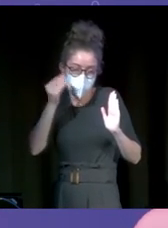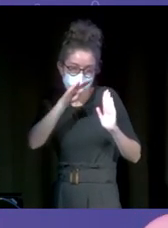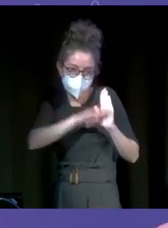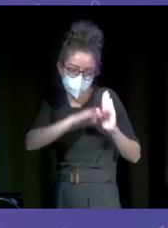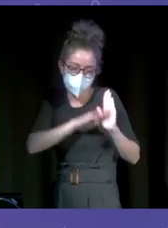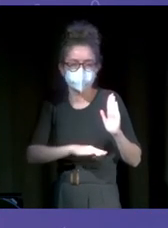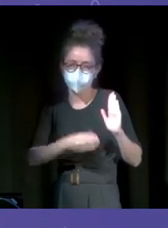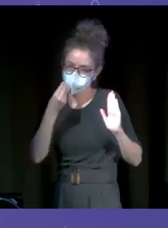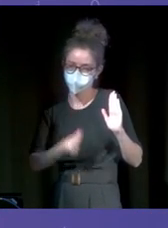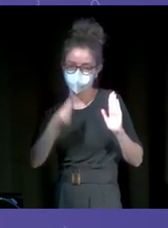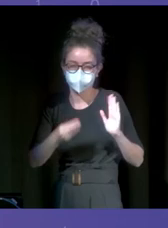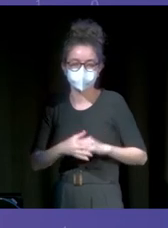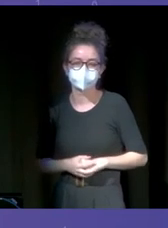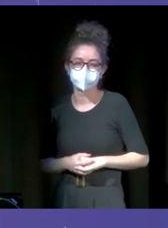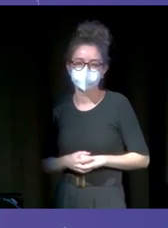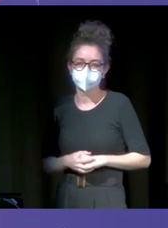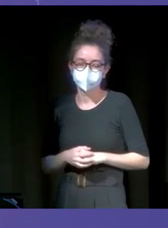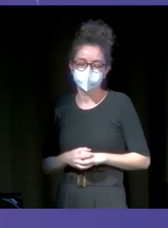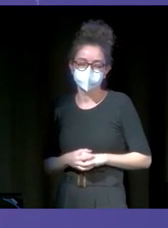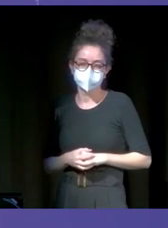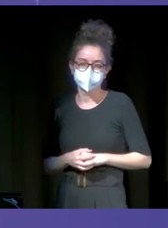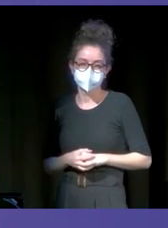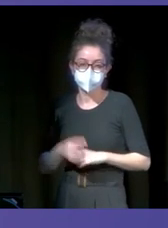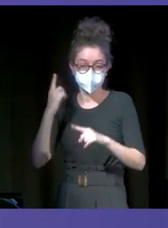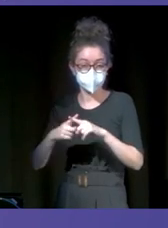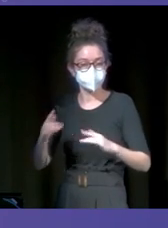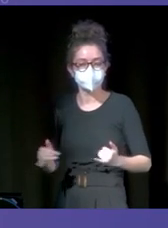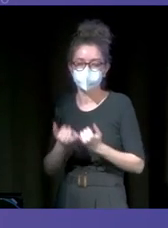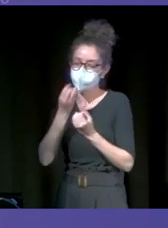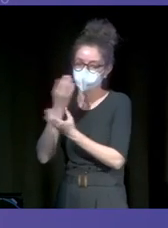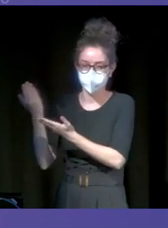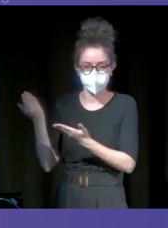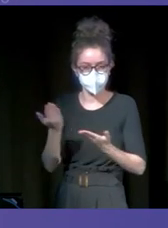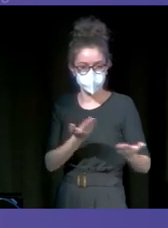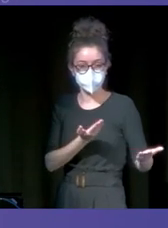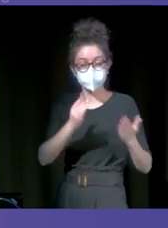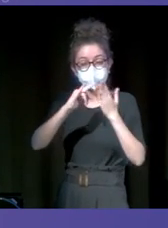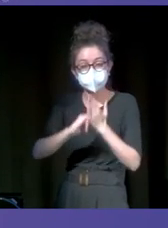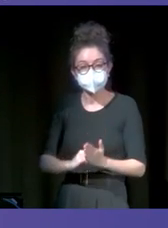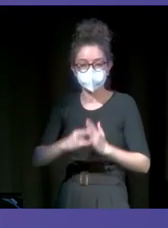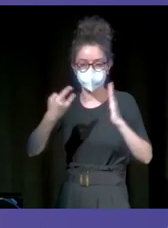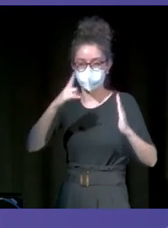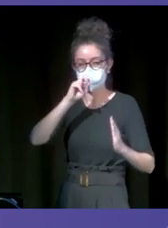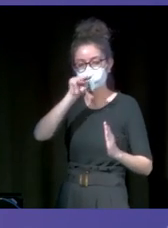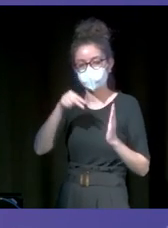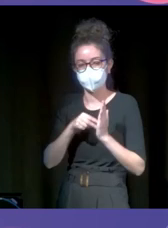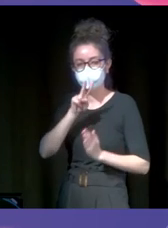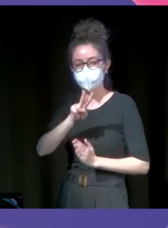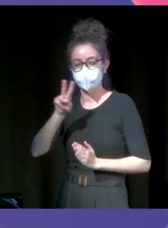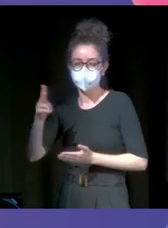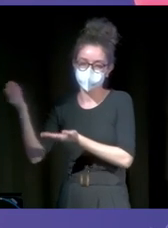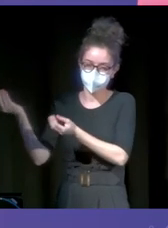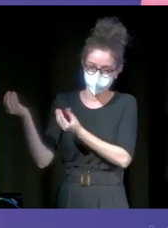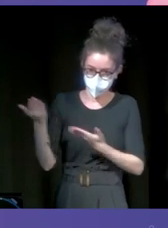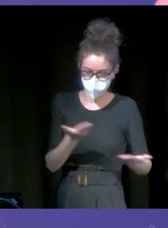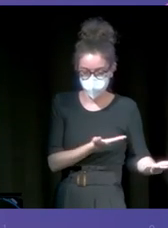muy atractivos bienvenidos por tanto a santa cruz de tenerife a tecnológicas 2022 y